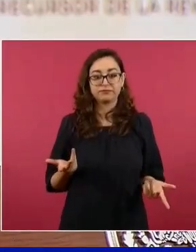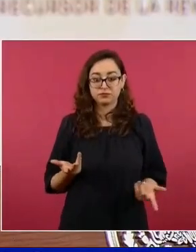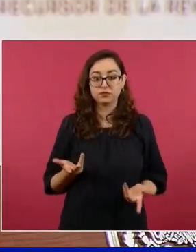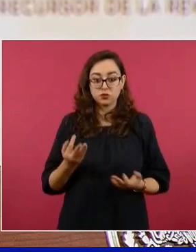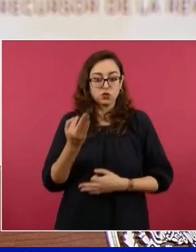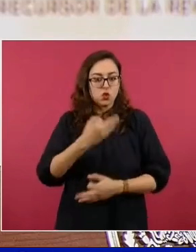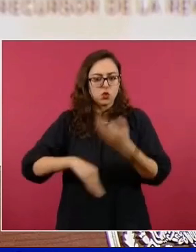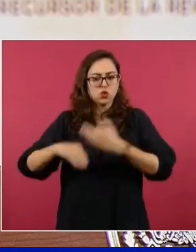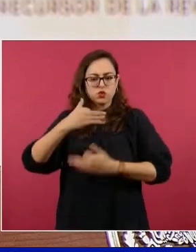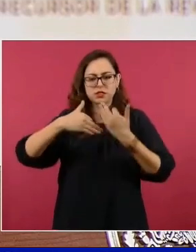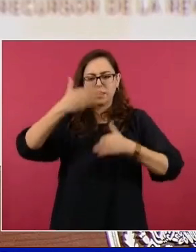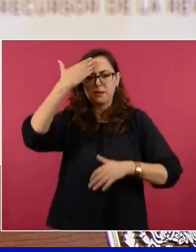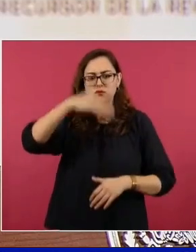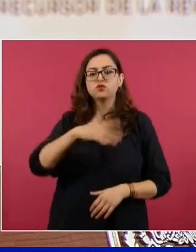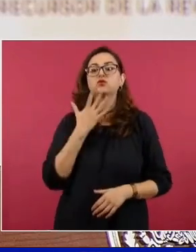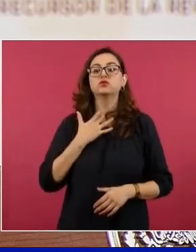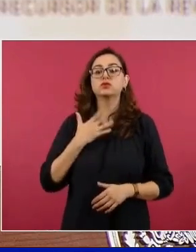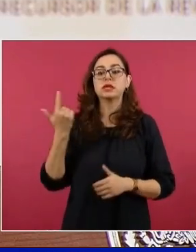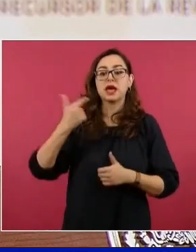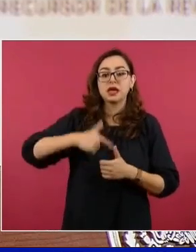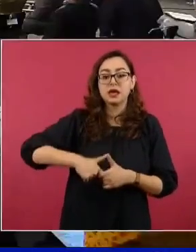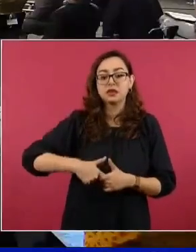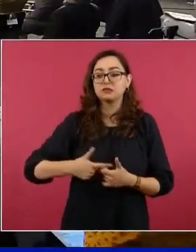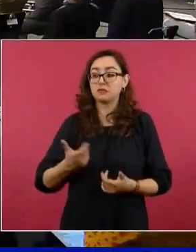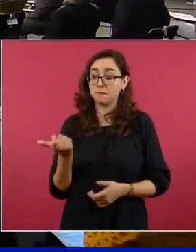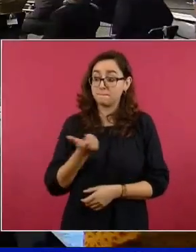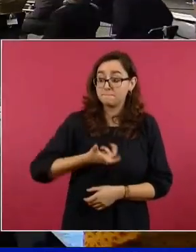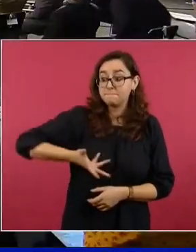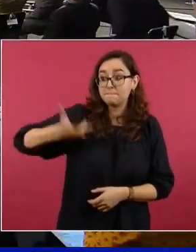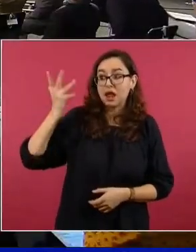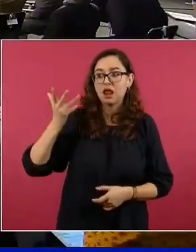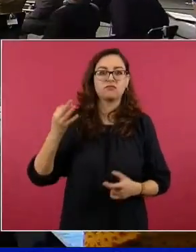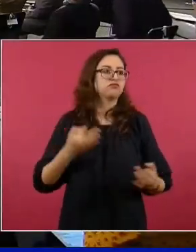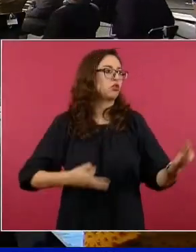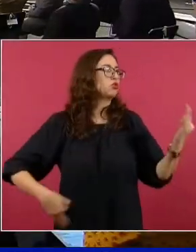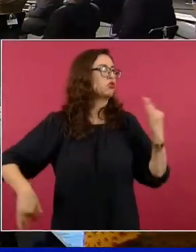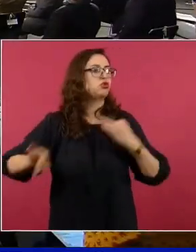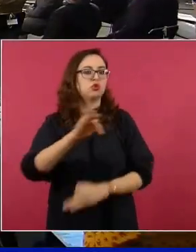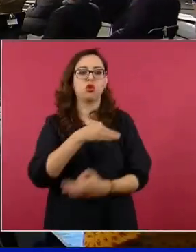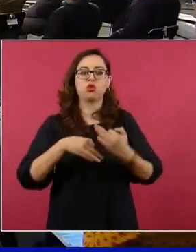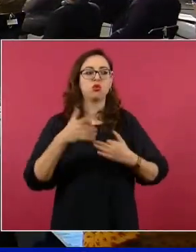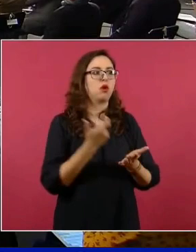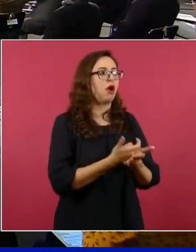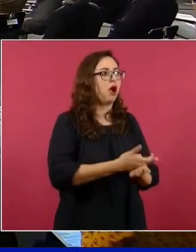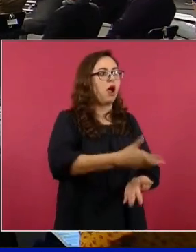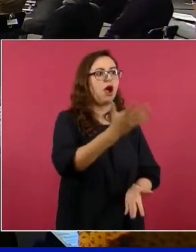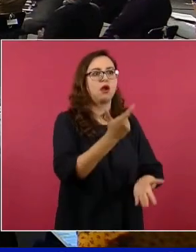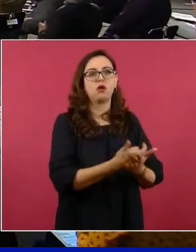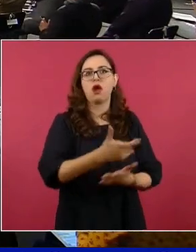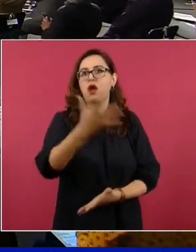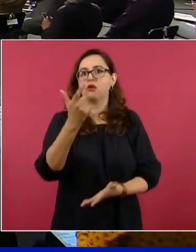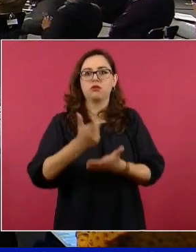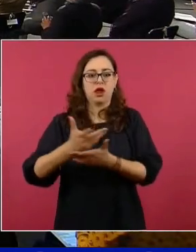se va todo para arriba. Entonces, en la parte energética tenemos